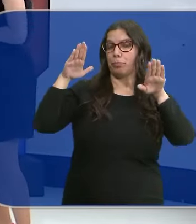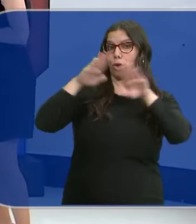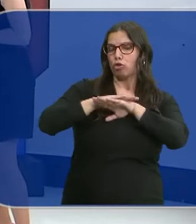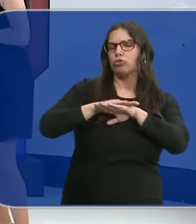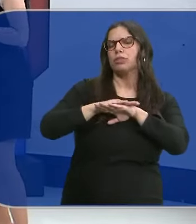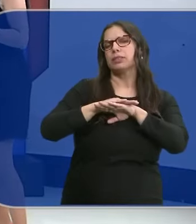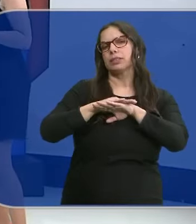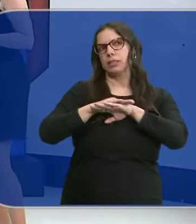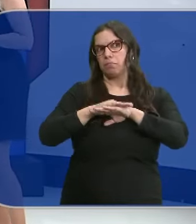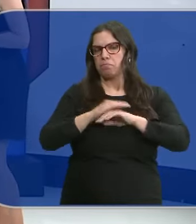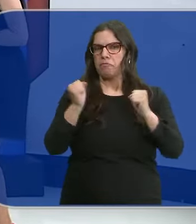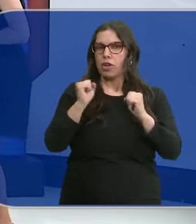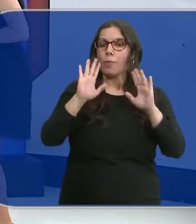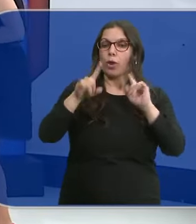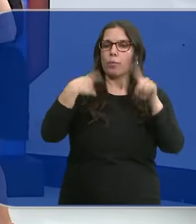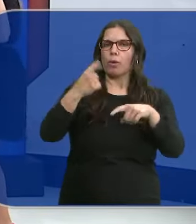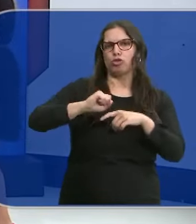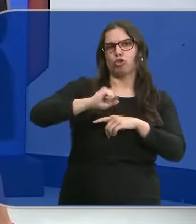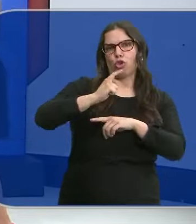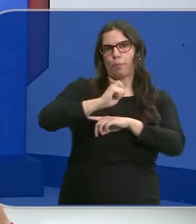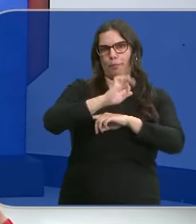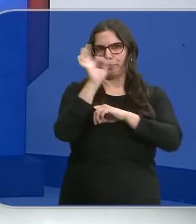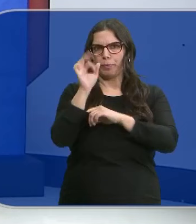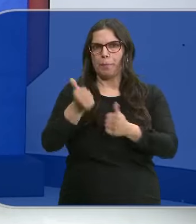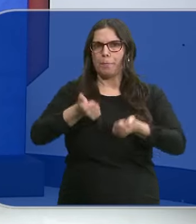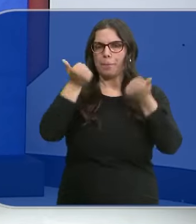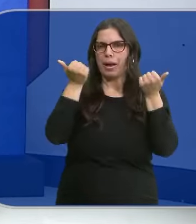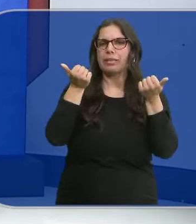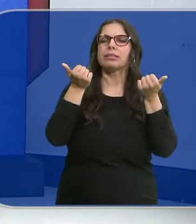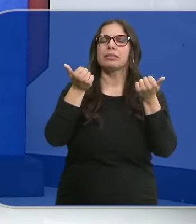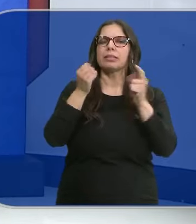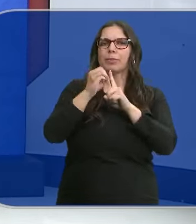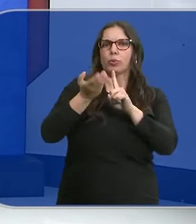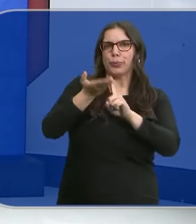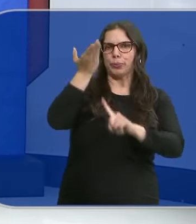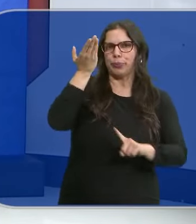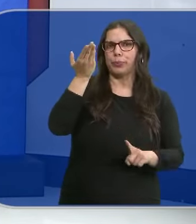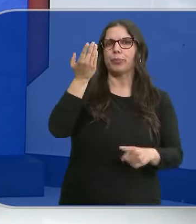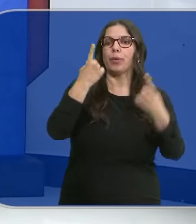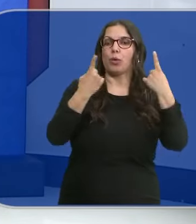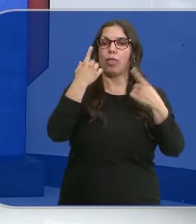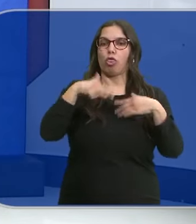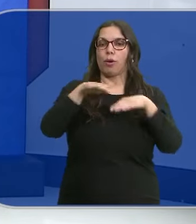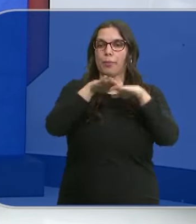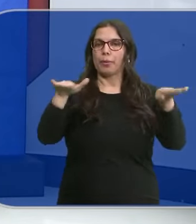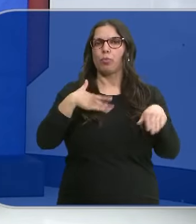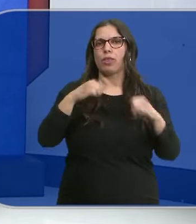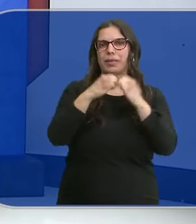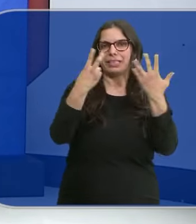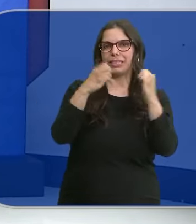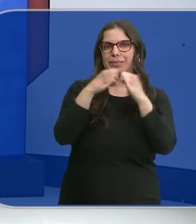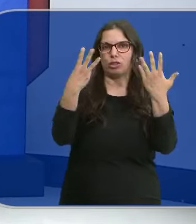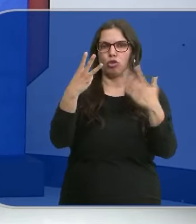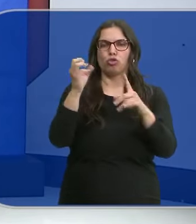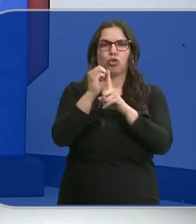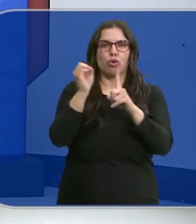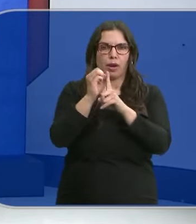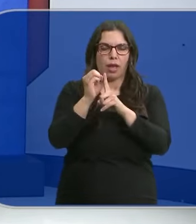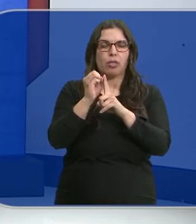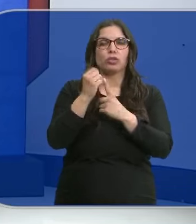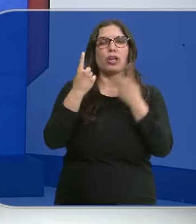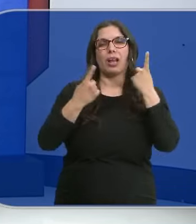más soleado, con algunas nubes altas que van a ir llegando y temperaturas bastante más altas. Llegaremos en puntos de la meseta a 27-28 grados de máxima, con